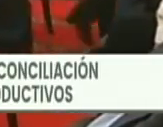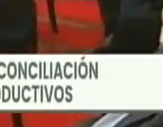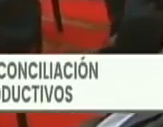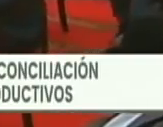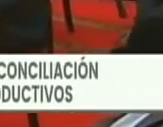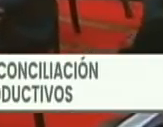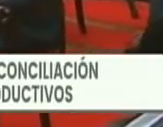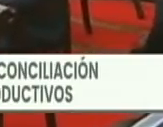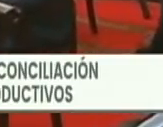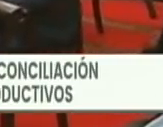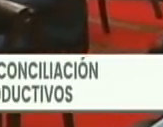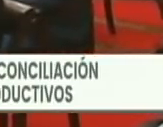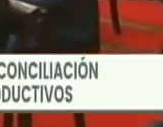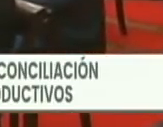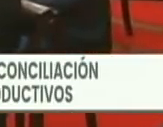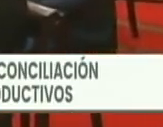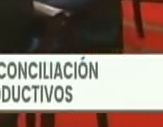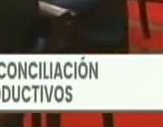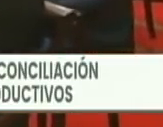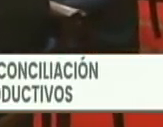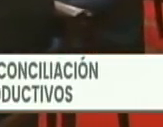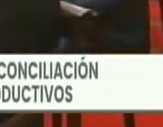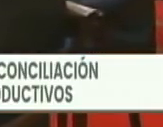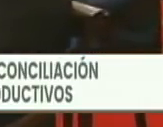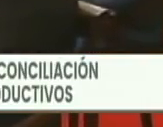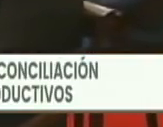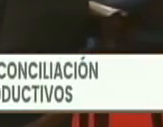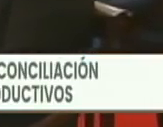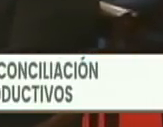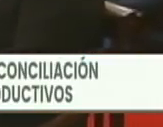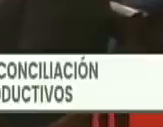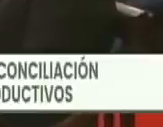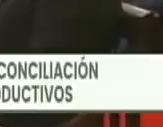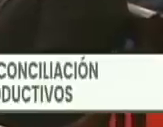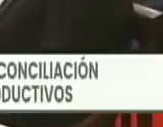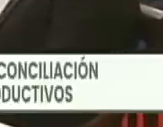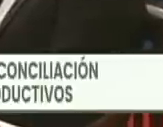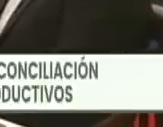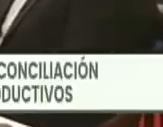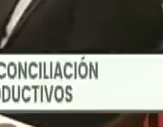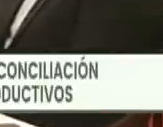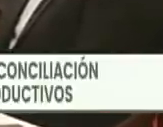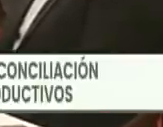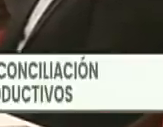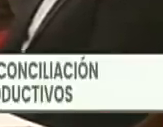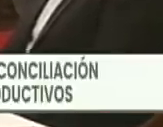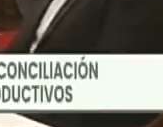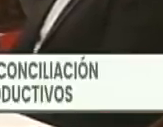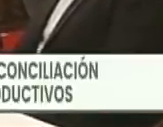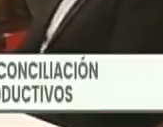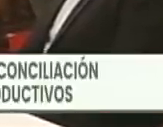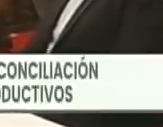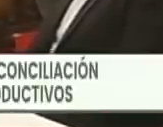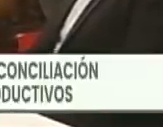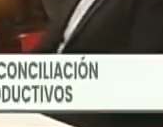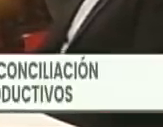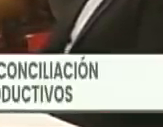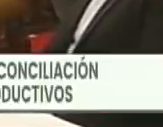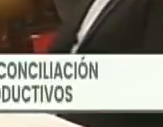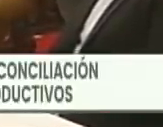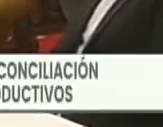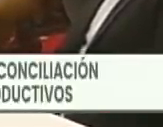abrazar de sí señor presidente de la asamblea nacional de la república bolivariana